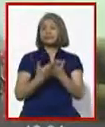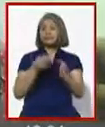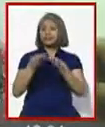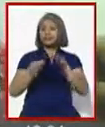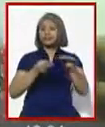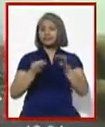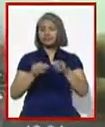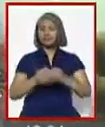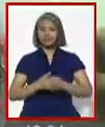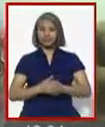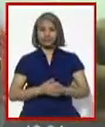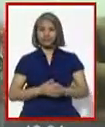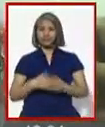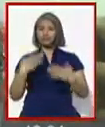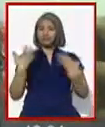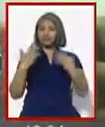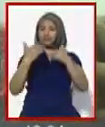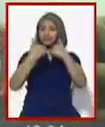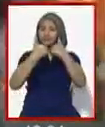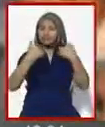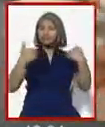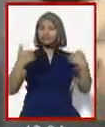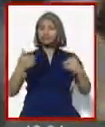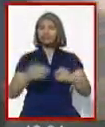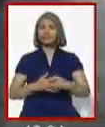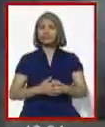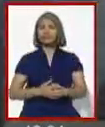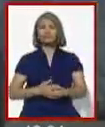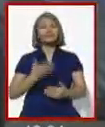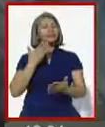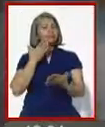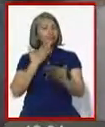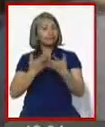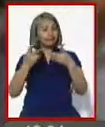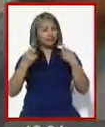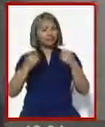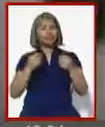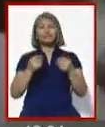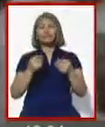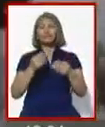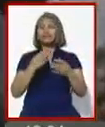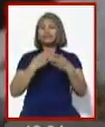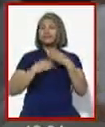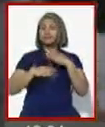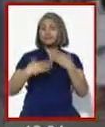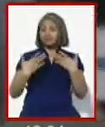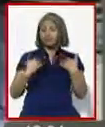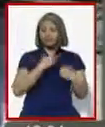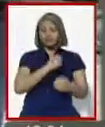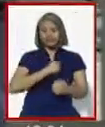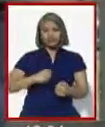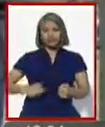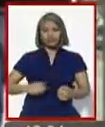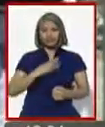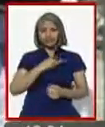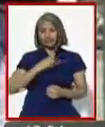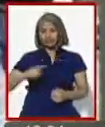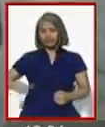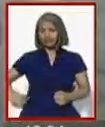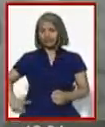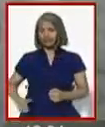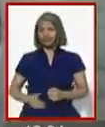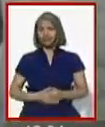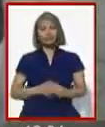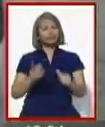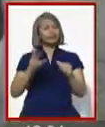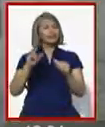es alejado de las buenas intenciones, los deseos que pueda tener el gobierno municipal al respecto.